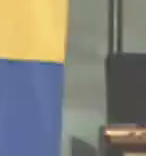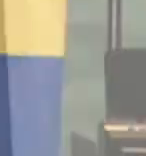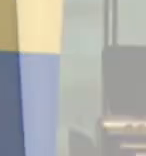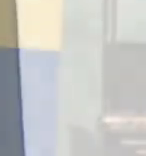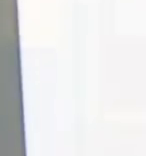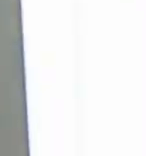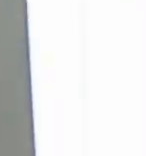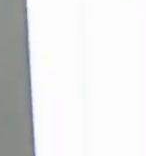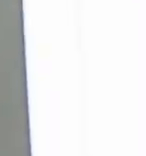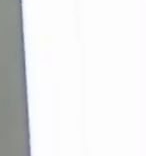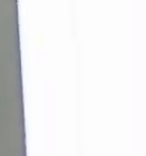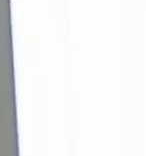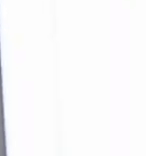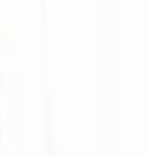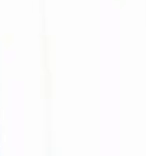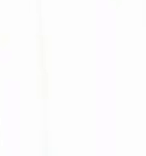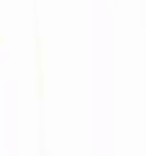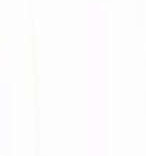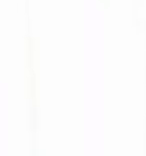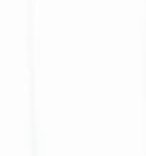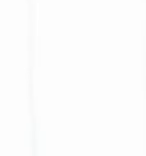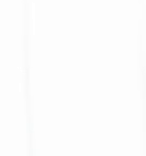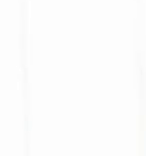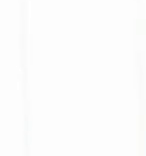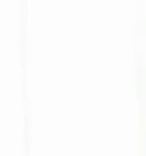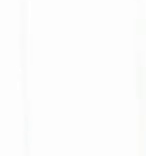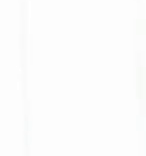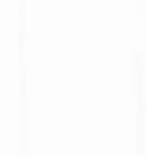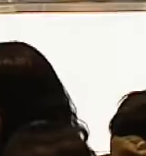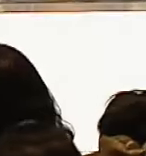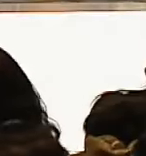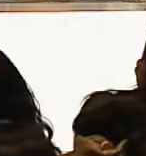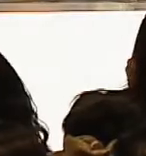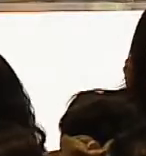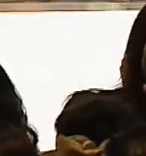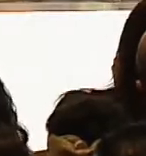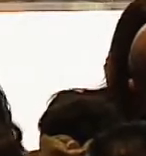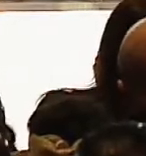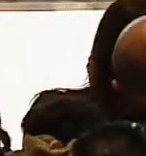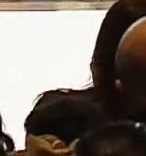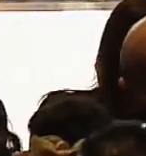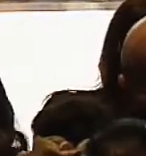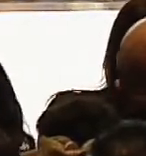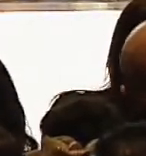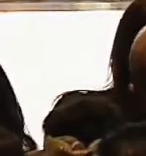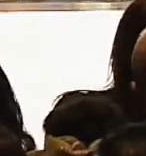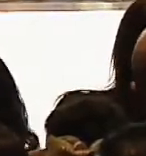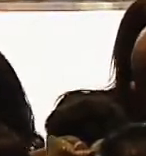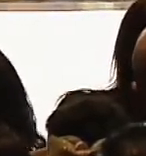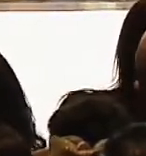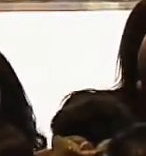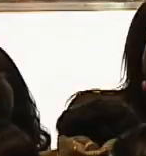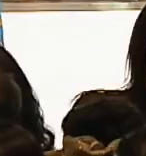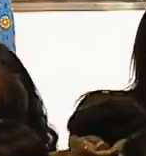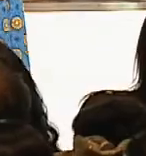Como soy la reina, me hace la corte un fino violín, me enamoro un